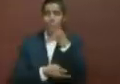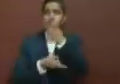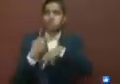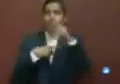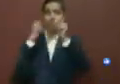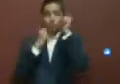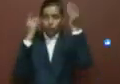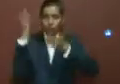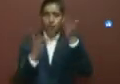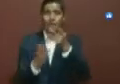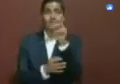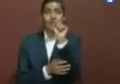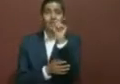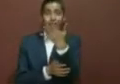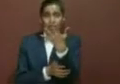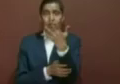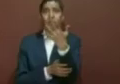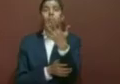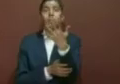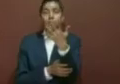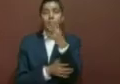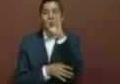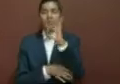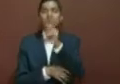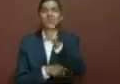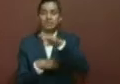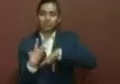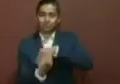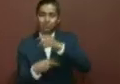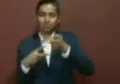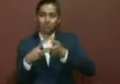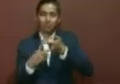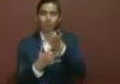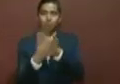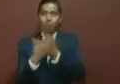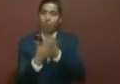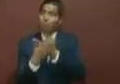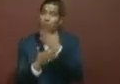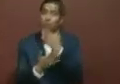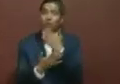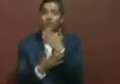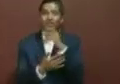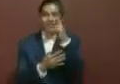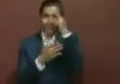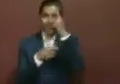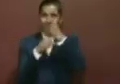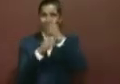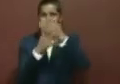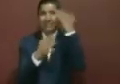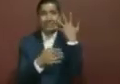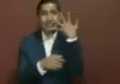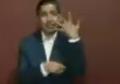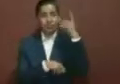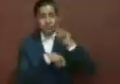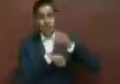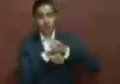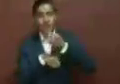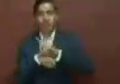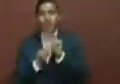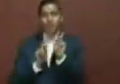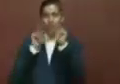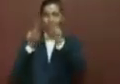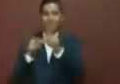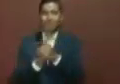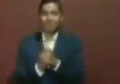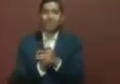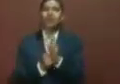turística y del 25% en derrama económica. Tomando en cuenta que el año pasado fueron 5 días los que duró el puente, este